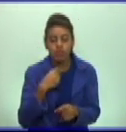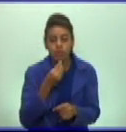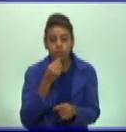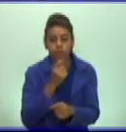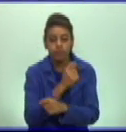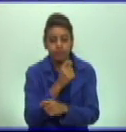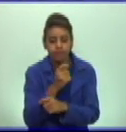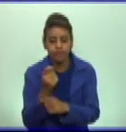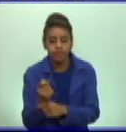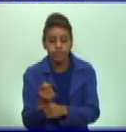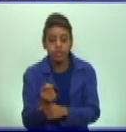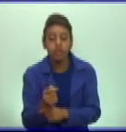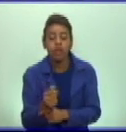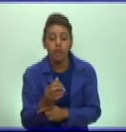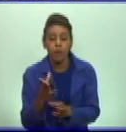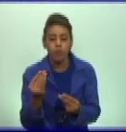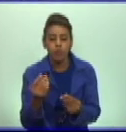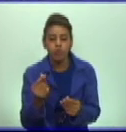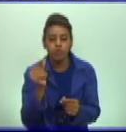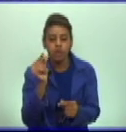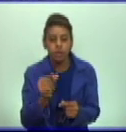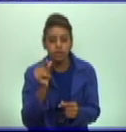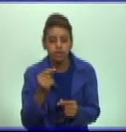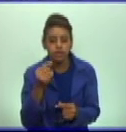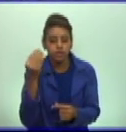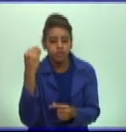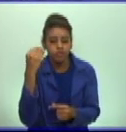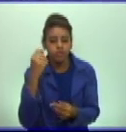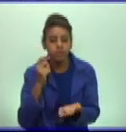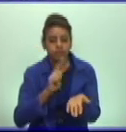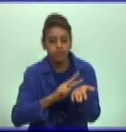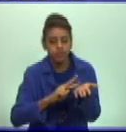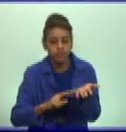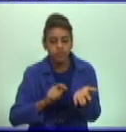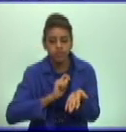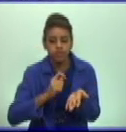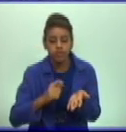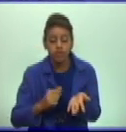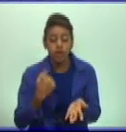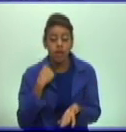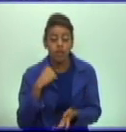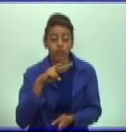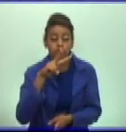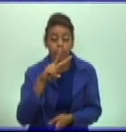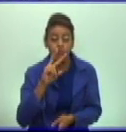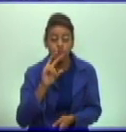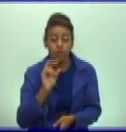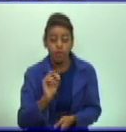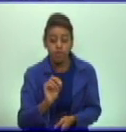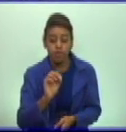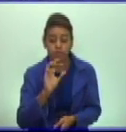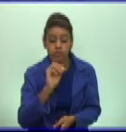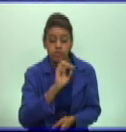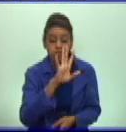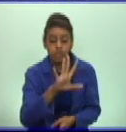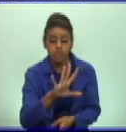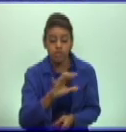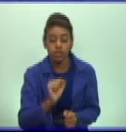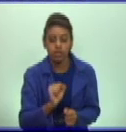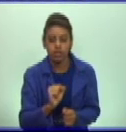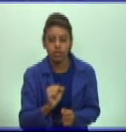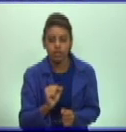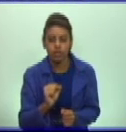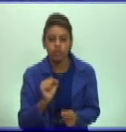a millones de personas. En el 2005, por iniciativa de nuestro comandante, se constituye el